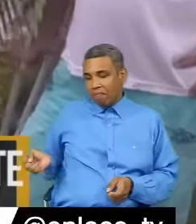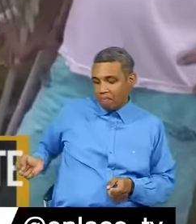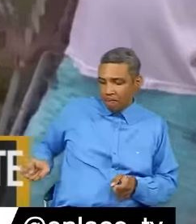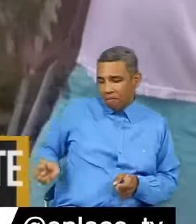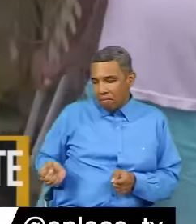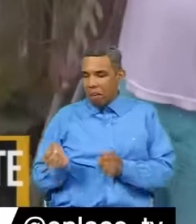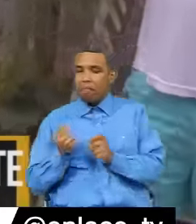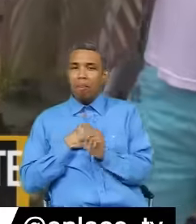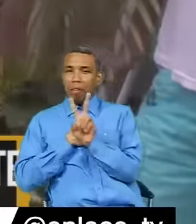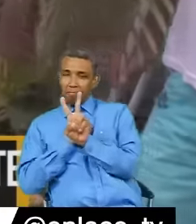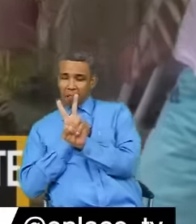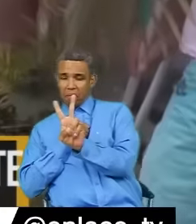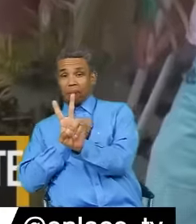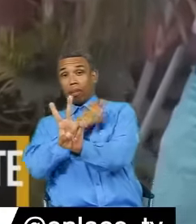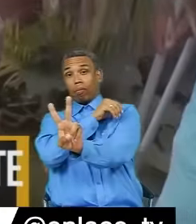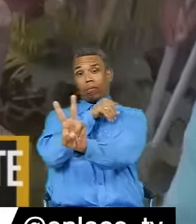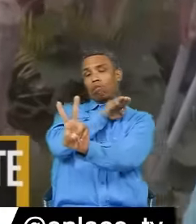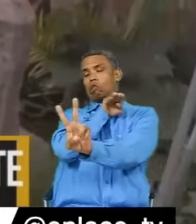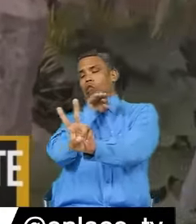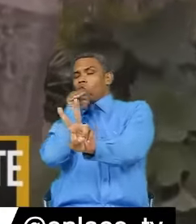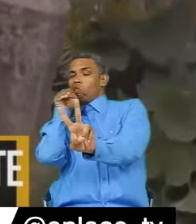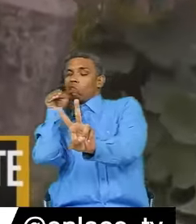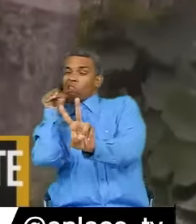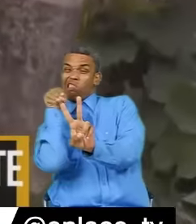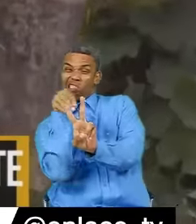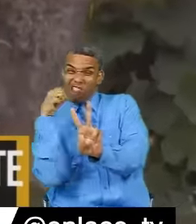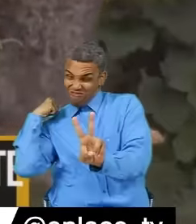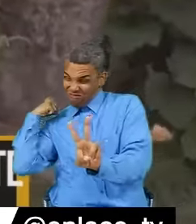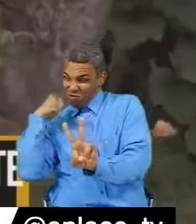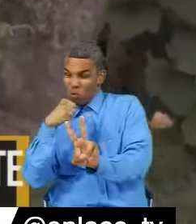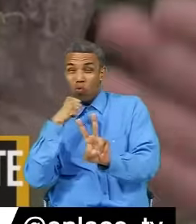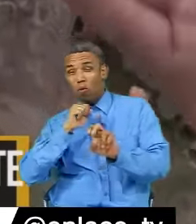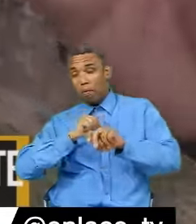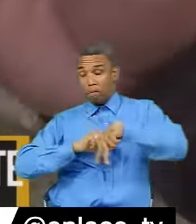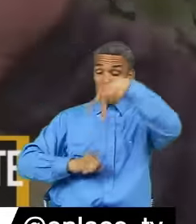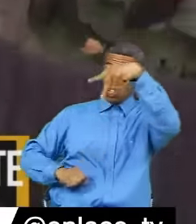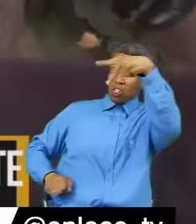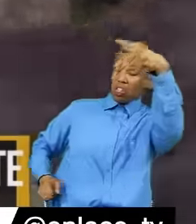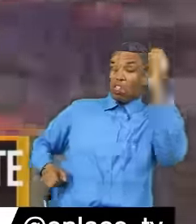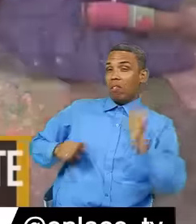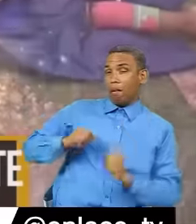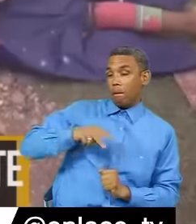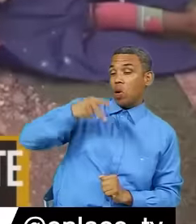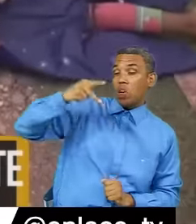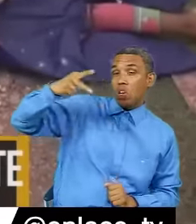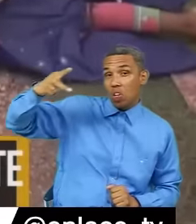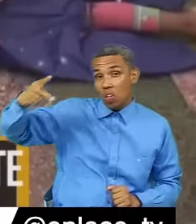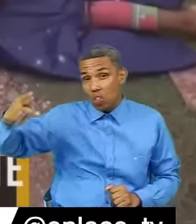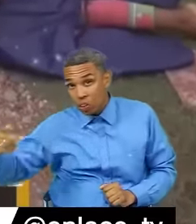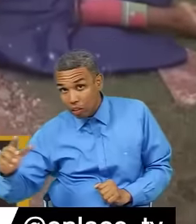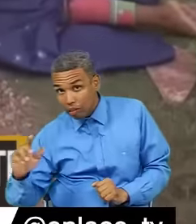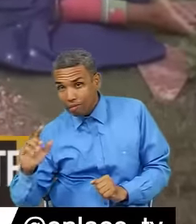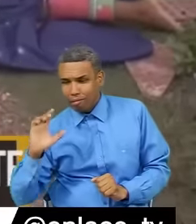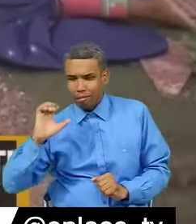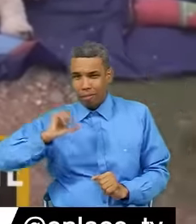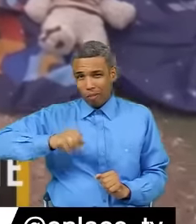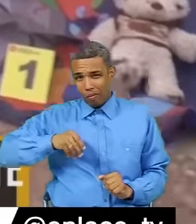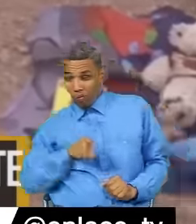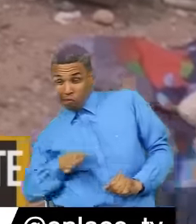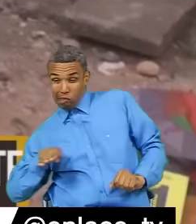es arrastrada kilómetros más adelante. Aquí está la bota de la niña, y allá está la otra bota de la niña. La camioneta se sube por este